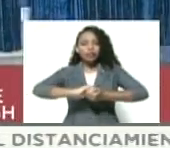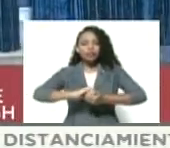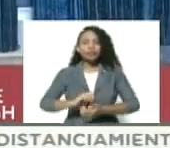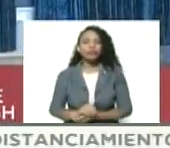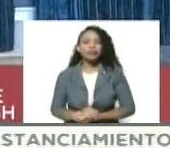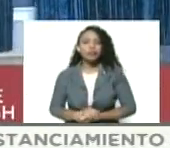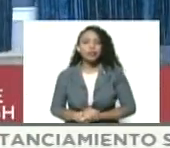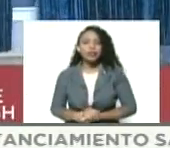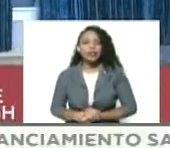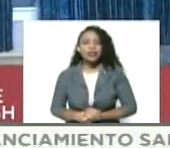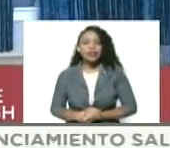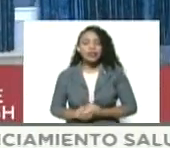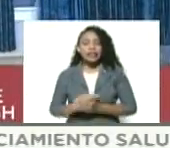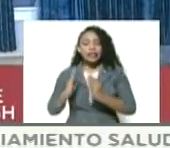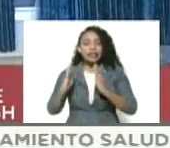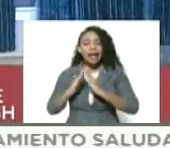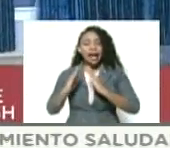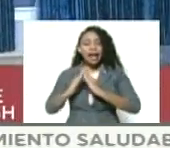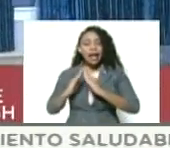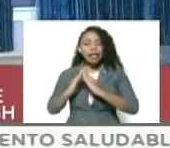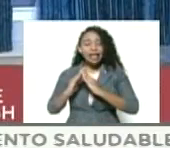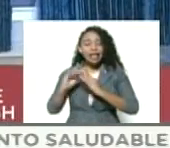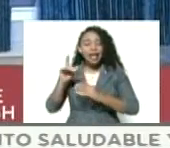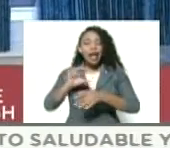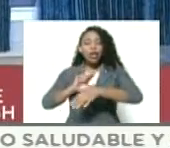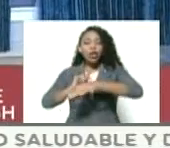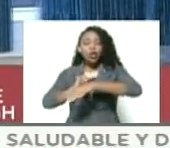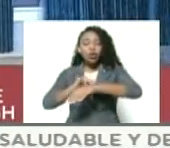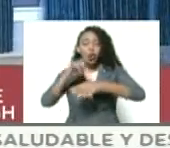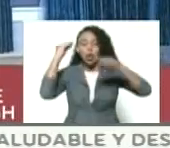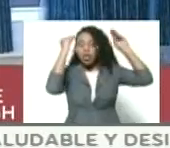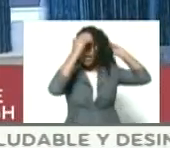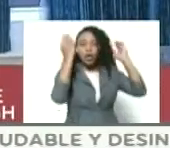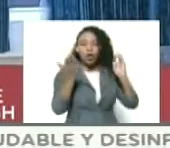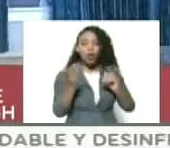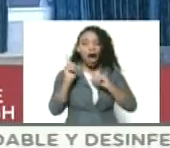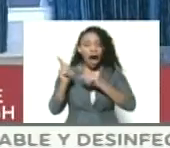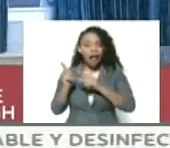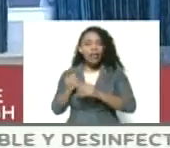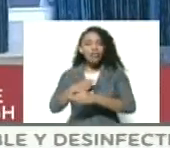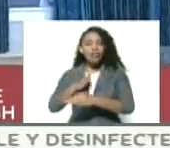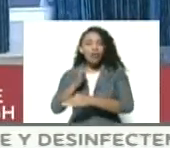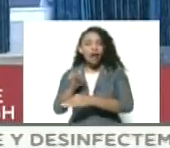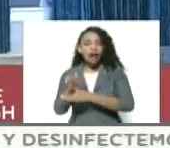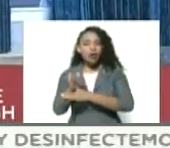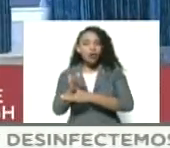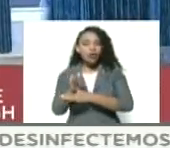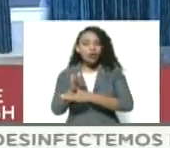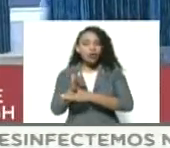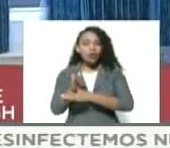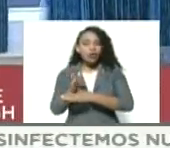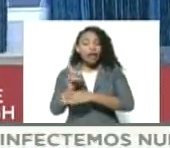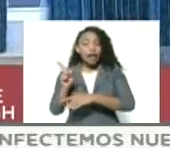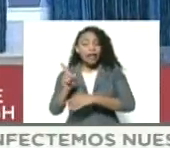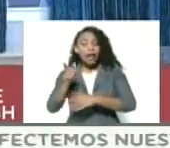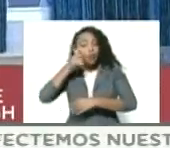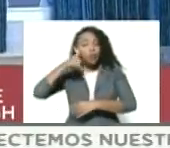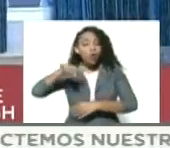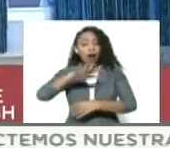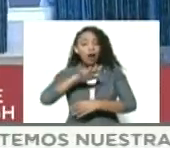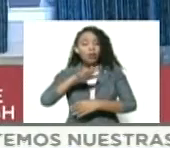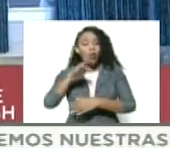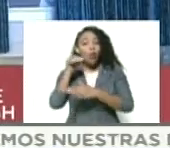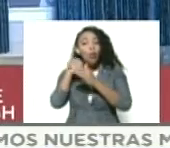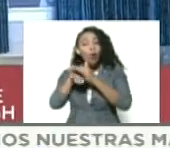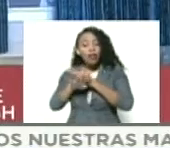la cuna de doctor José Gregorio Hernández. Ya estuvieron también en el monumento de Isnotú. Tuvo el pueblo guardando sus